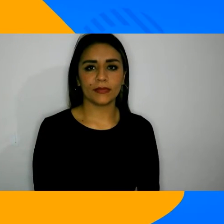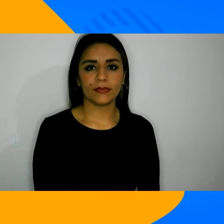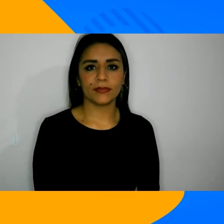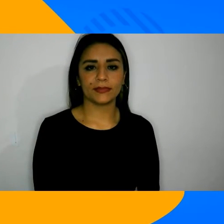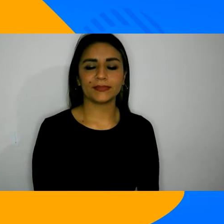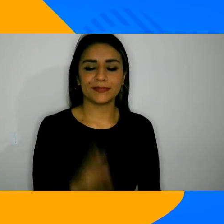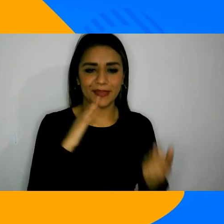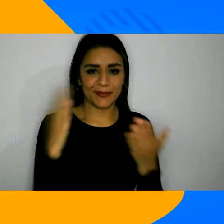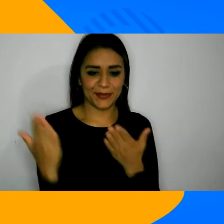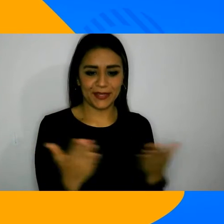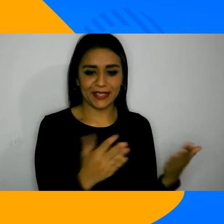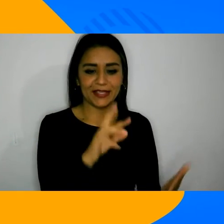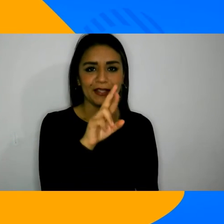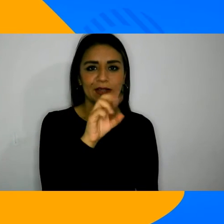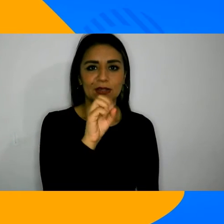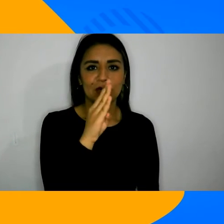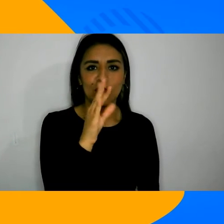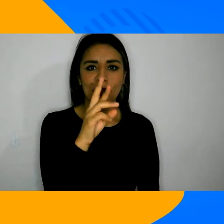Bienvenido, Roberto.